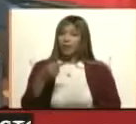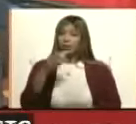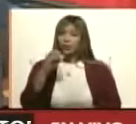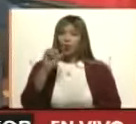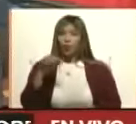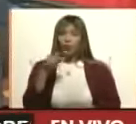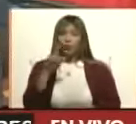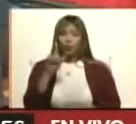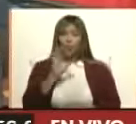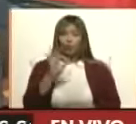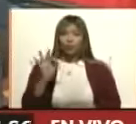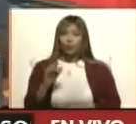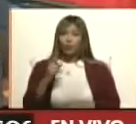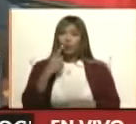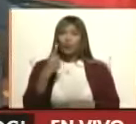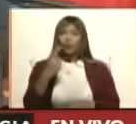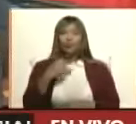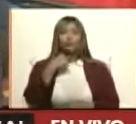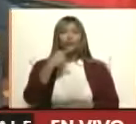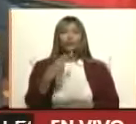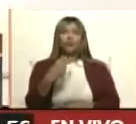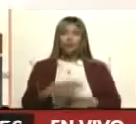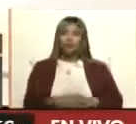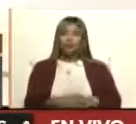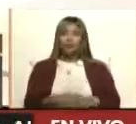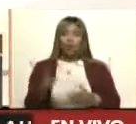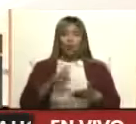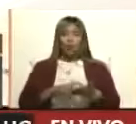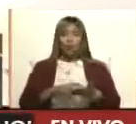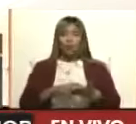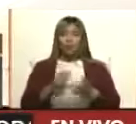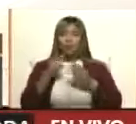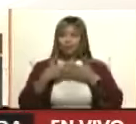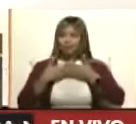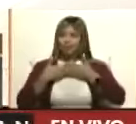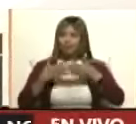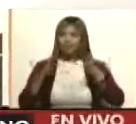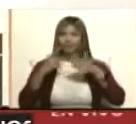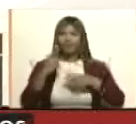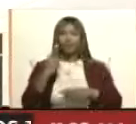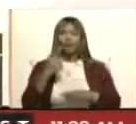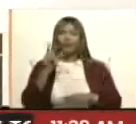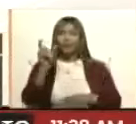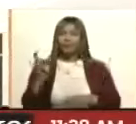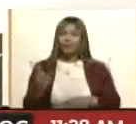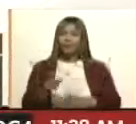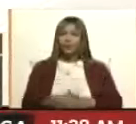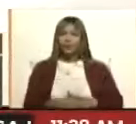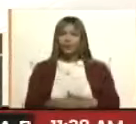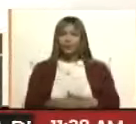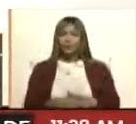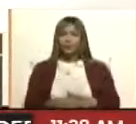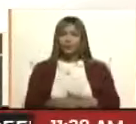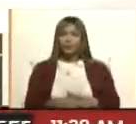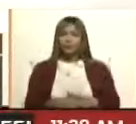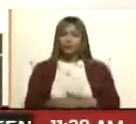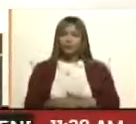porque la única vocera ha quedado totalmente al descubierto como una agente.